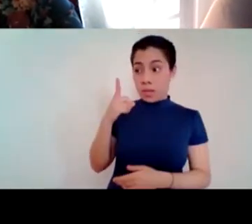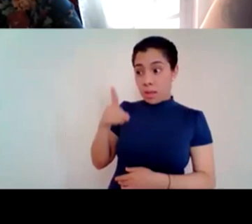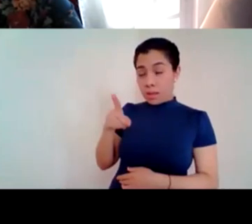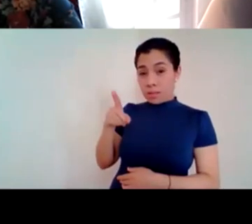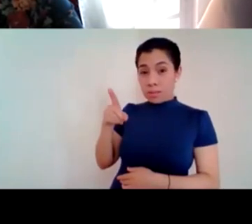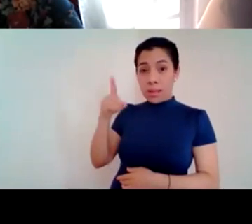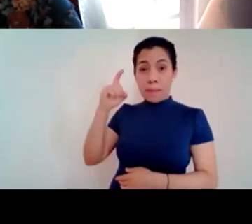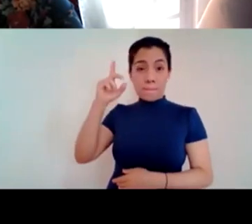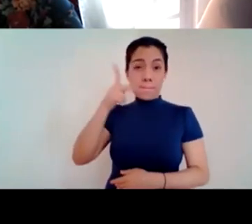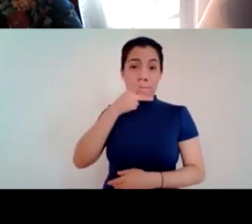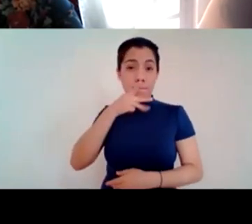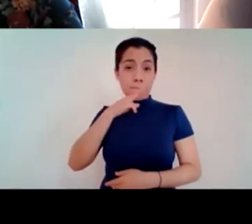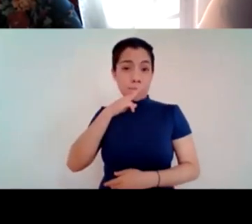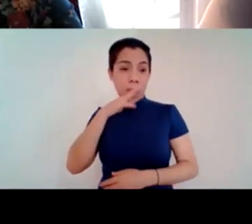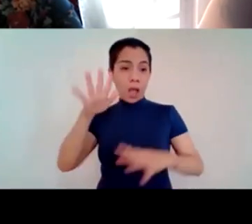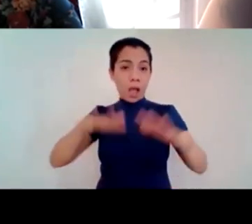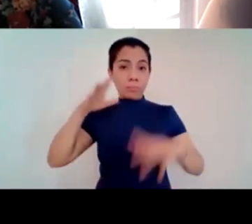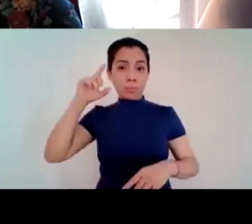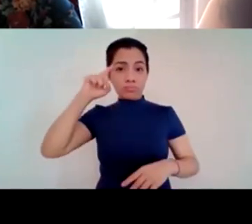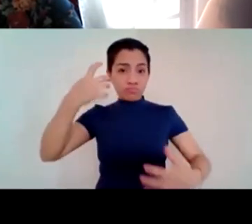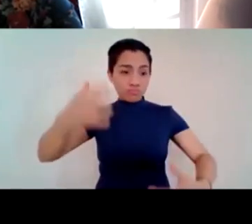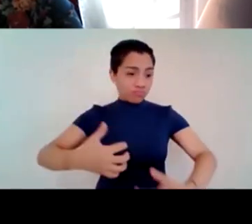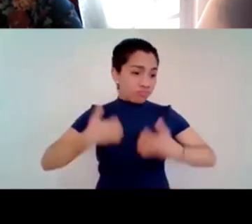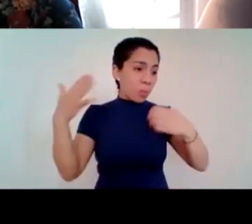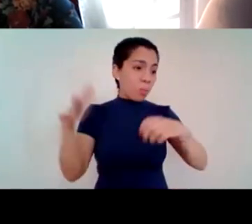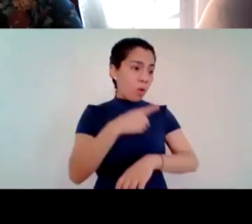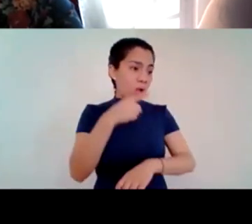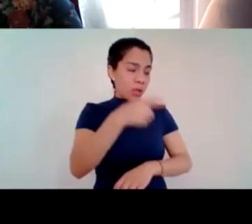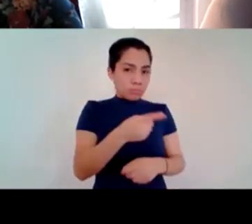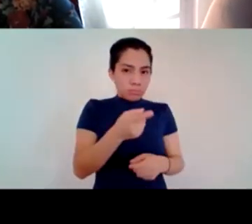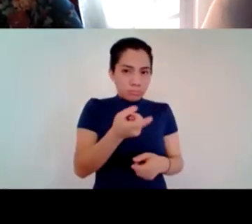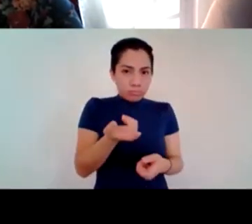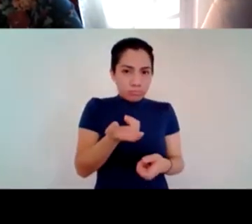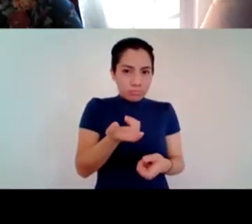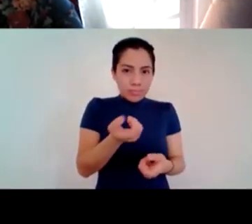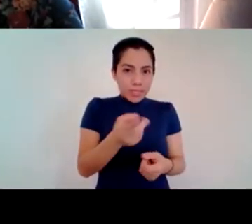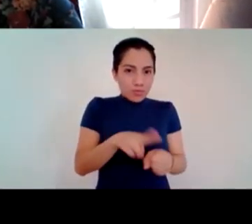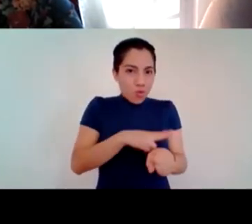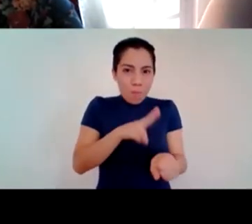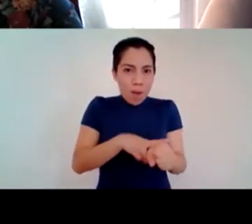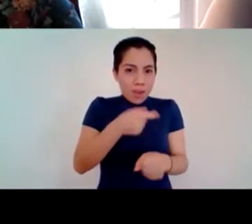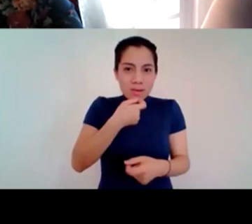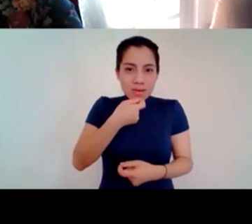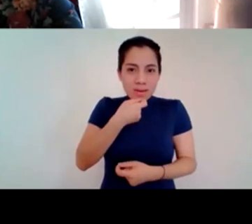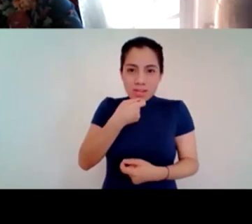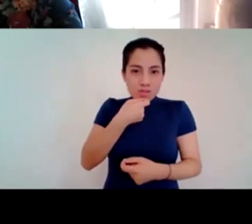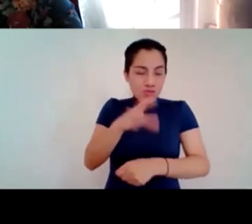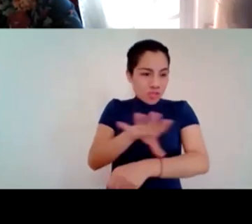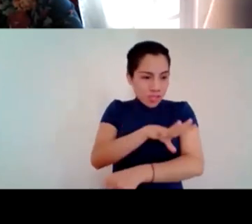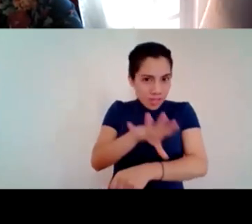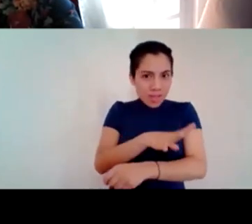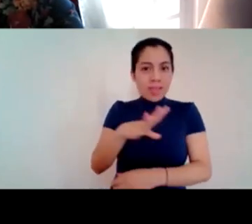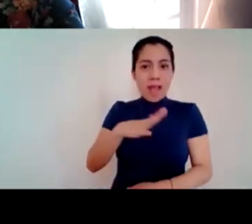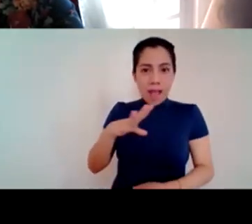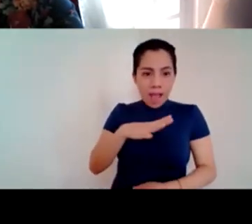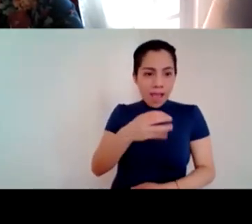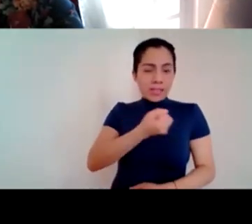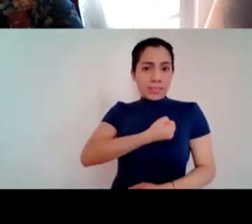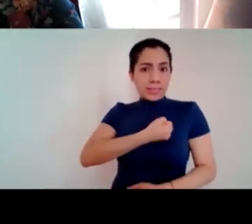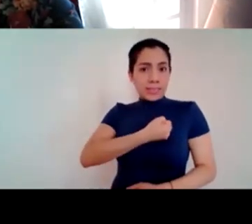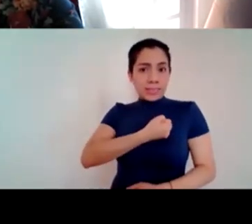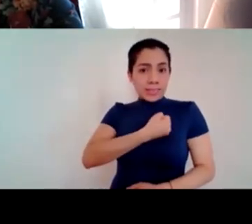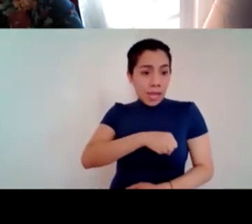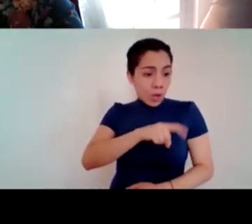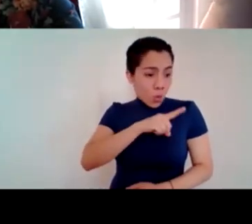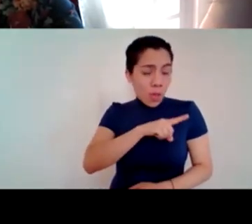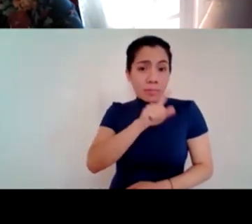un niño y tener la energía que tiene una niña o un niño sano entonces me gustaría reflexionar si nos da tiempo sobre qué es ser una buena niña o